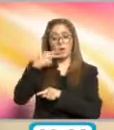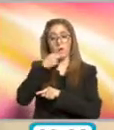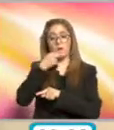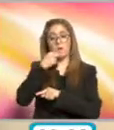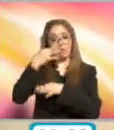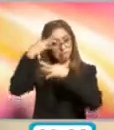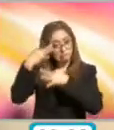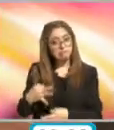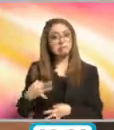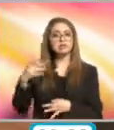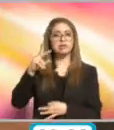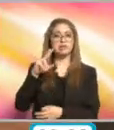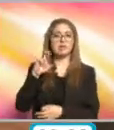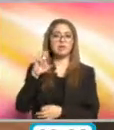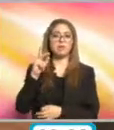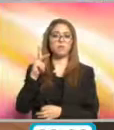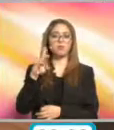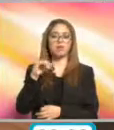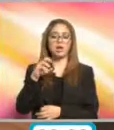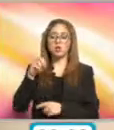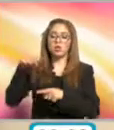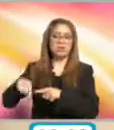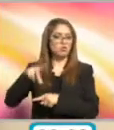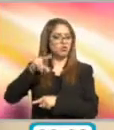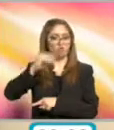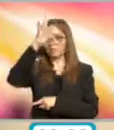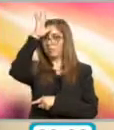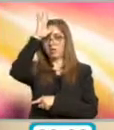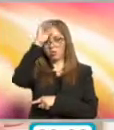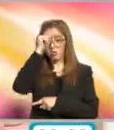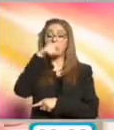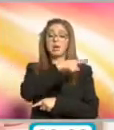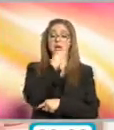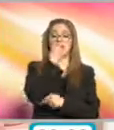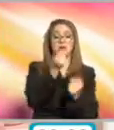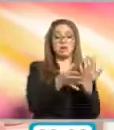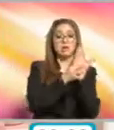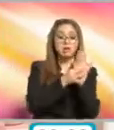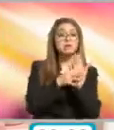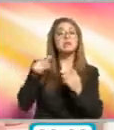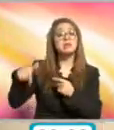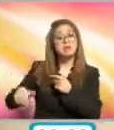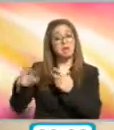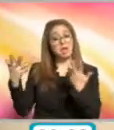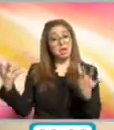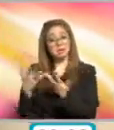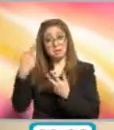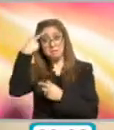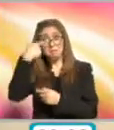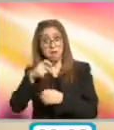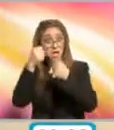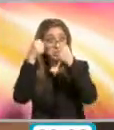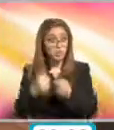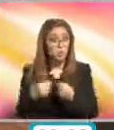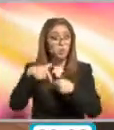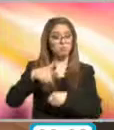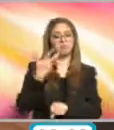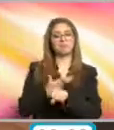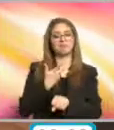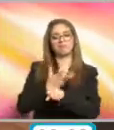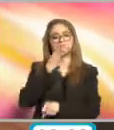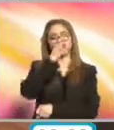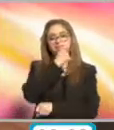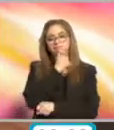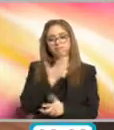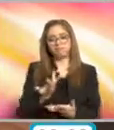y quien está en contra y es muy escéptico de este muro. De hecho, él lo ha dicho claramente, no sirve para mejorar la seguridad de Estados Unidos. Ese es un tema. Y